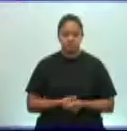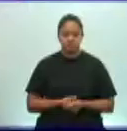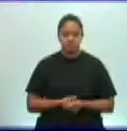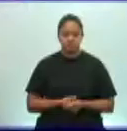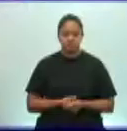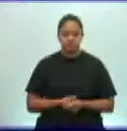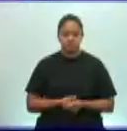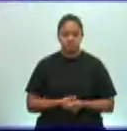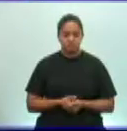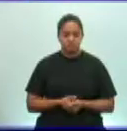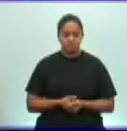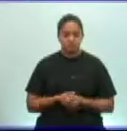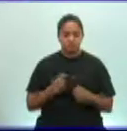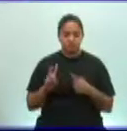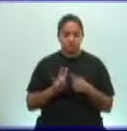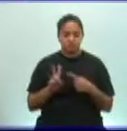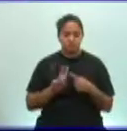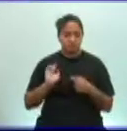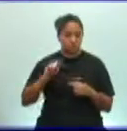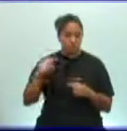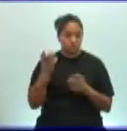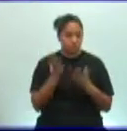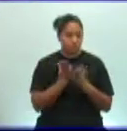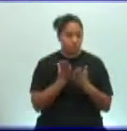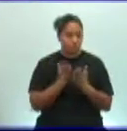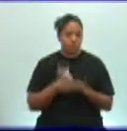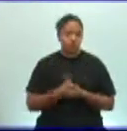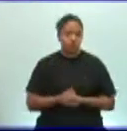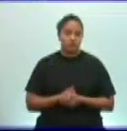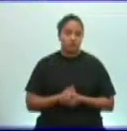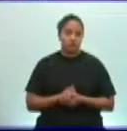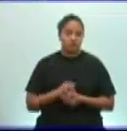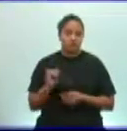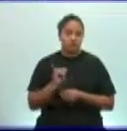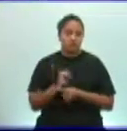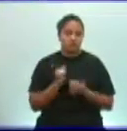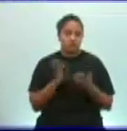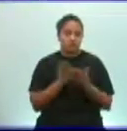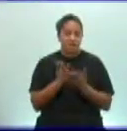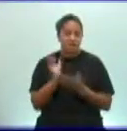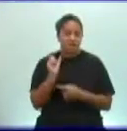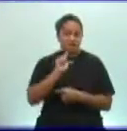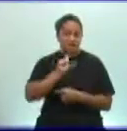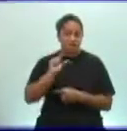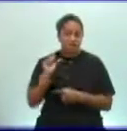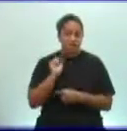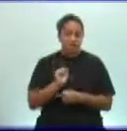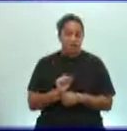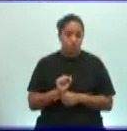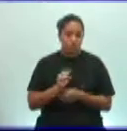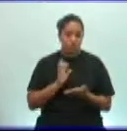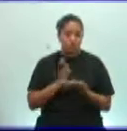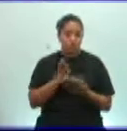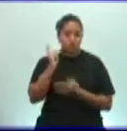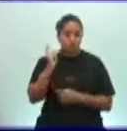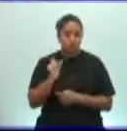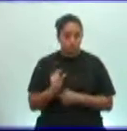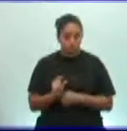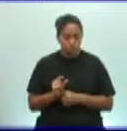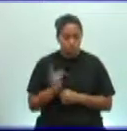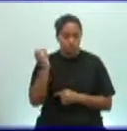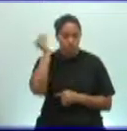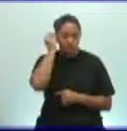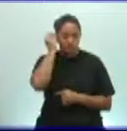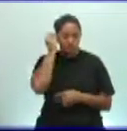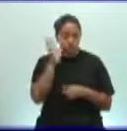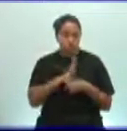En emisiones televisivas anteriores y también en las escuelas con los docentes hemos aprendido diferentes clases de